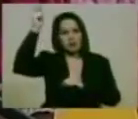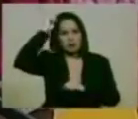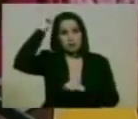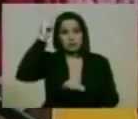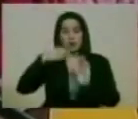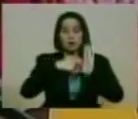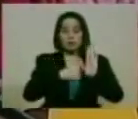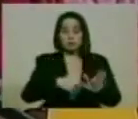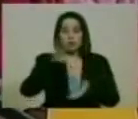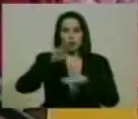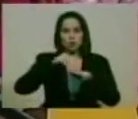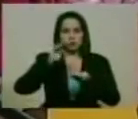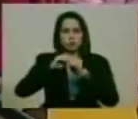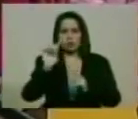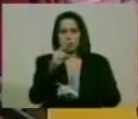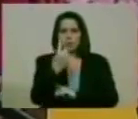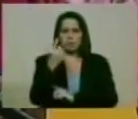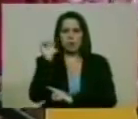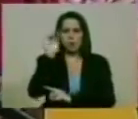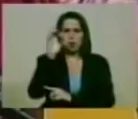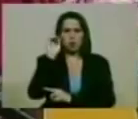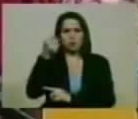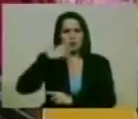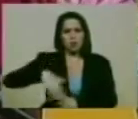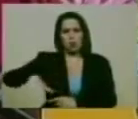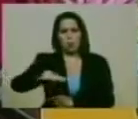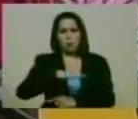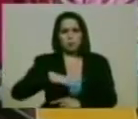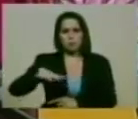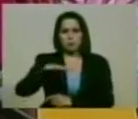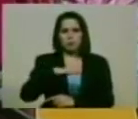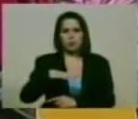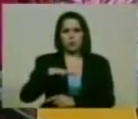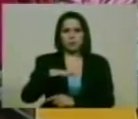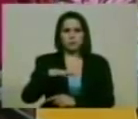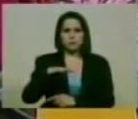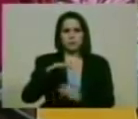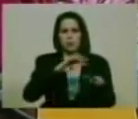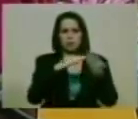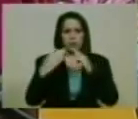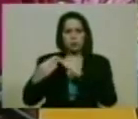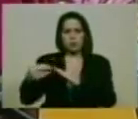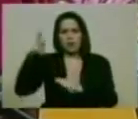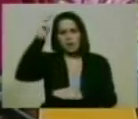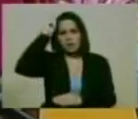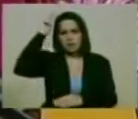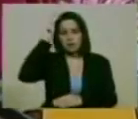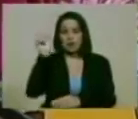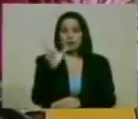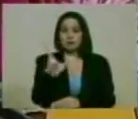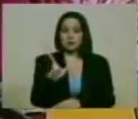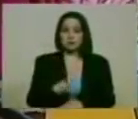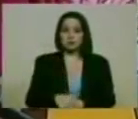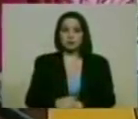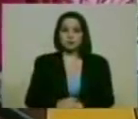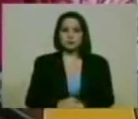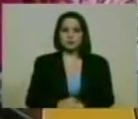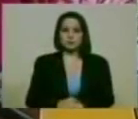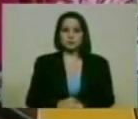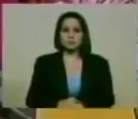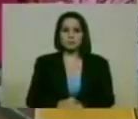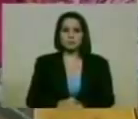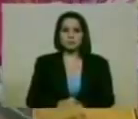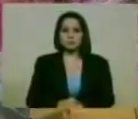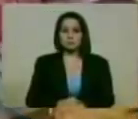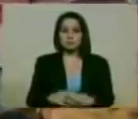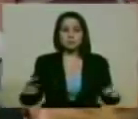fue el primer Congreso de Pueblos y de Pueblos y Comunidades Indígenas del Partido Socialista Unido de Venezuela.